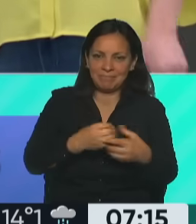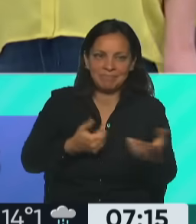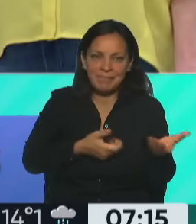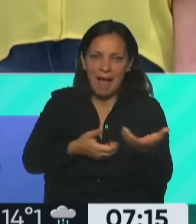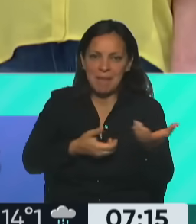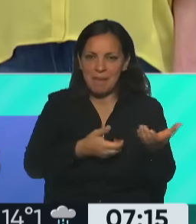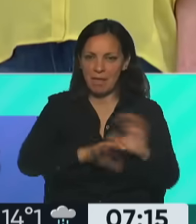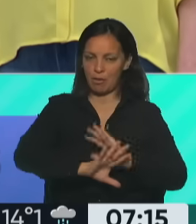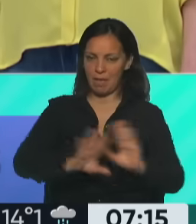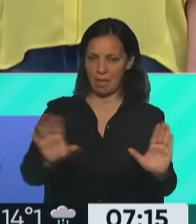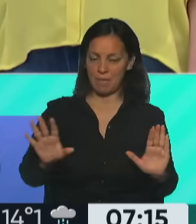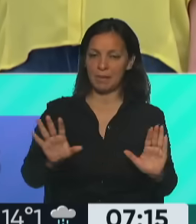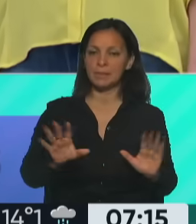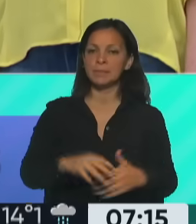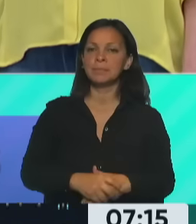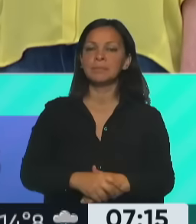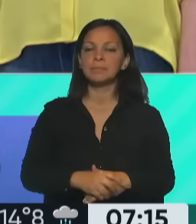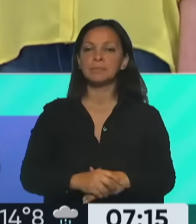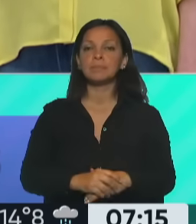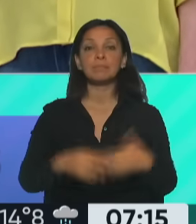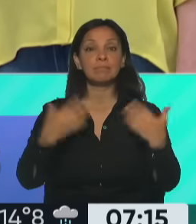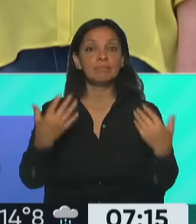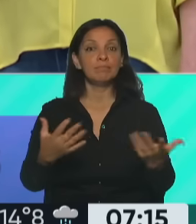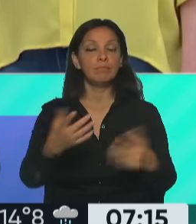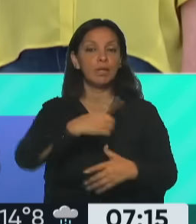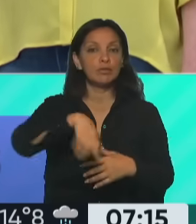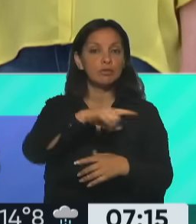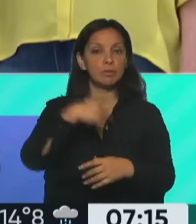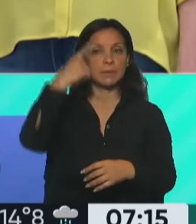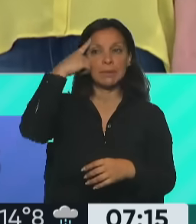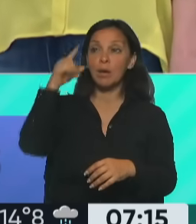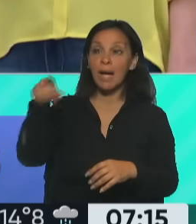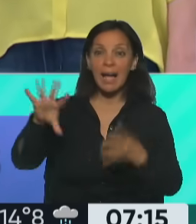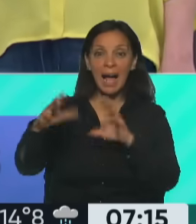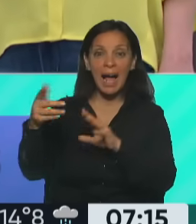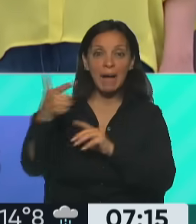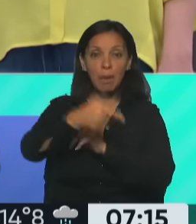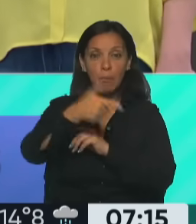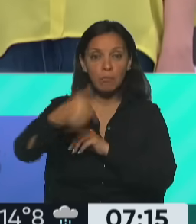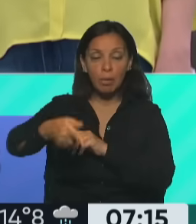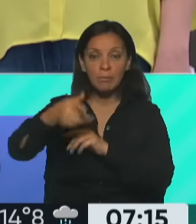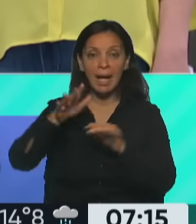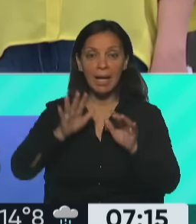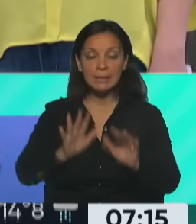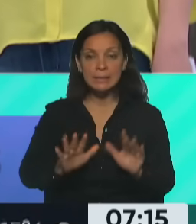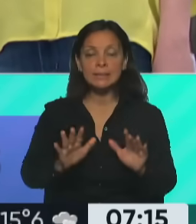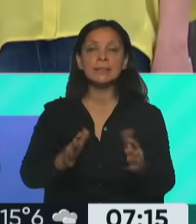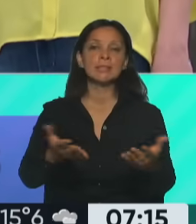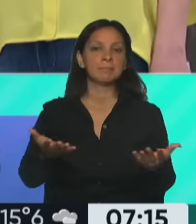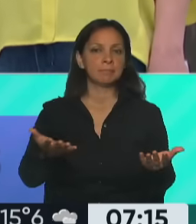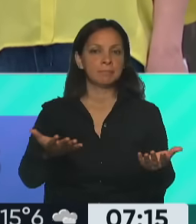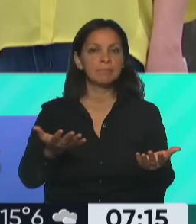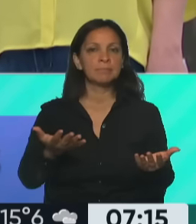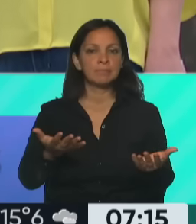parte de nuestro brazo armado, y por eso consideramos como una ofensiva el hecho de que se